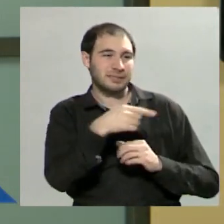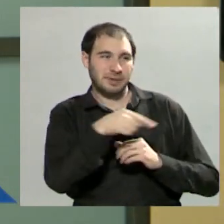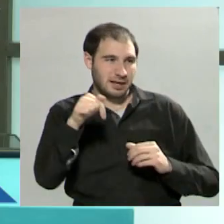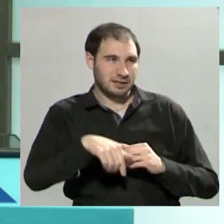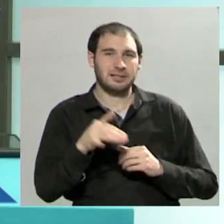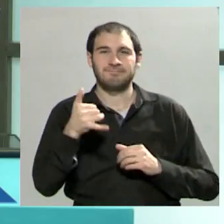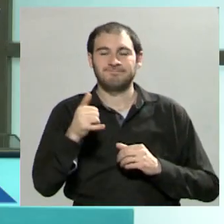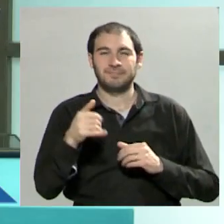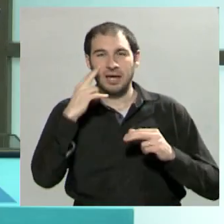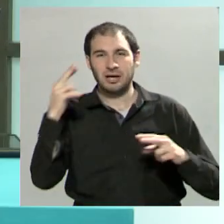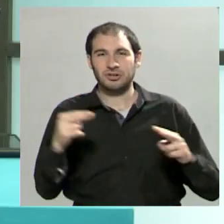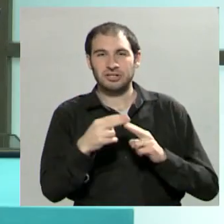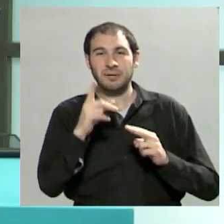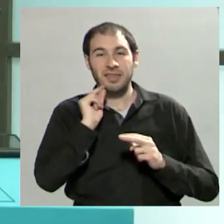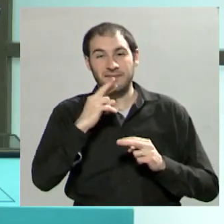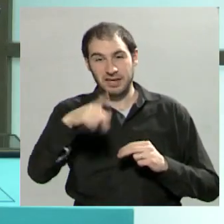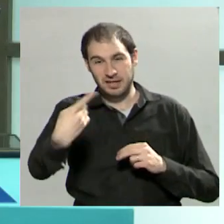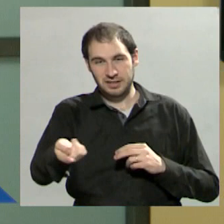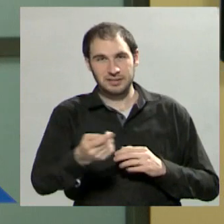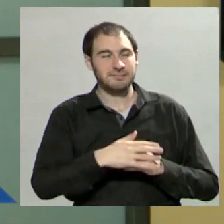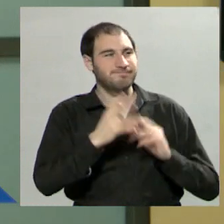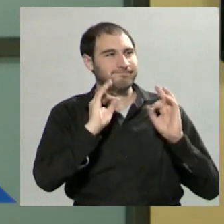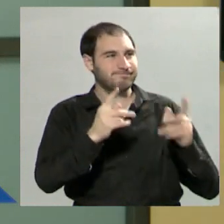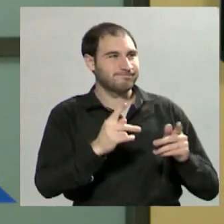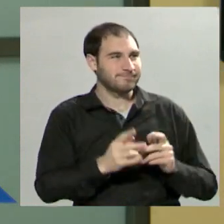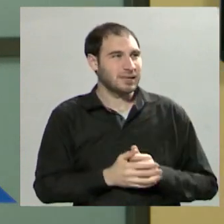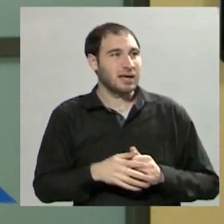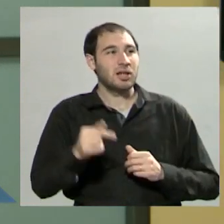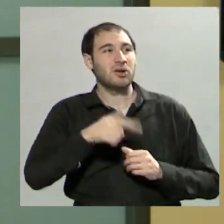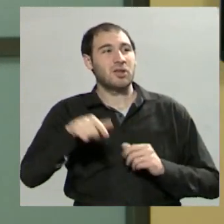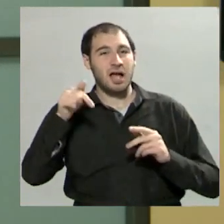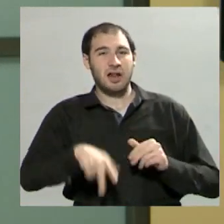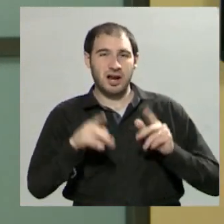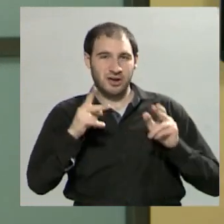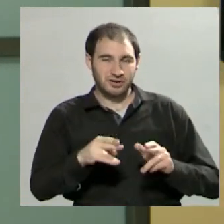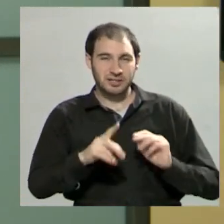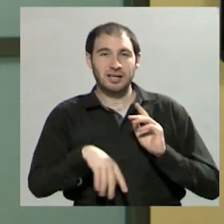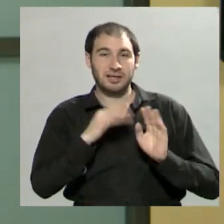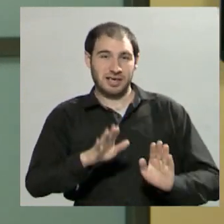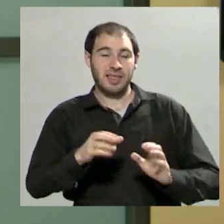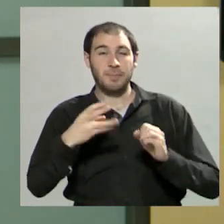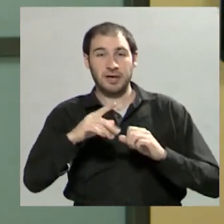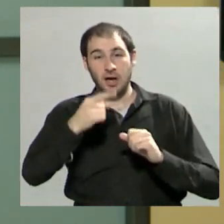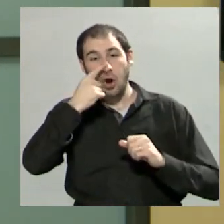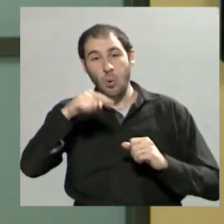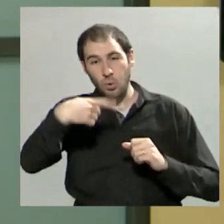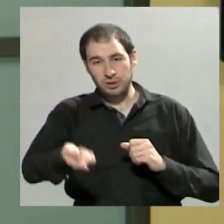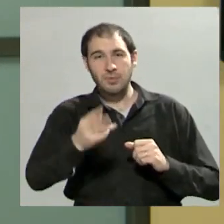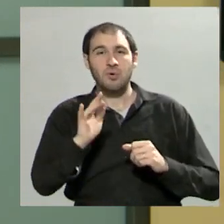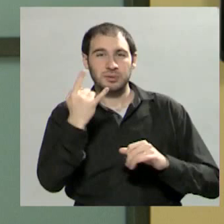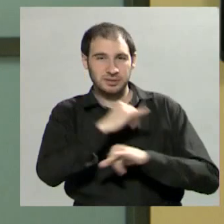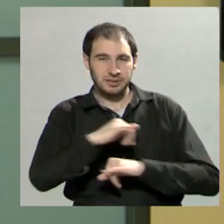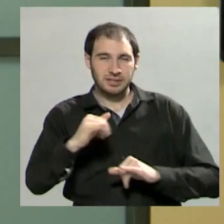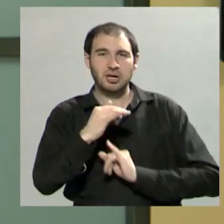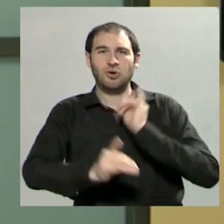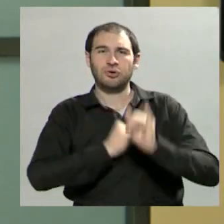semana. Así es, nos reencontramos ya el día viernes. Dale. Bueno, nosotros vamos a una pausa y quédate porque en el último bloque de Universidad Noticias